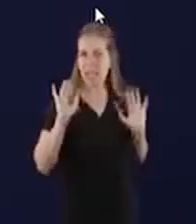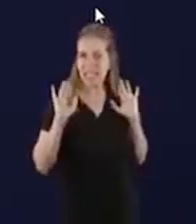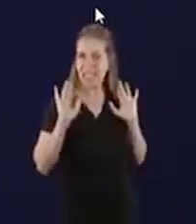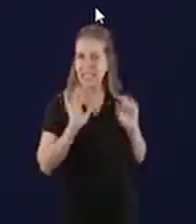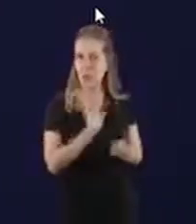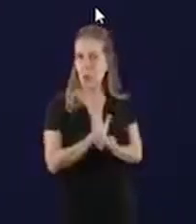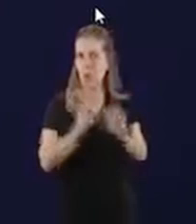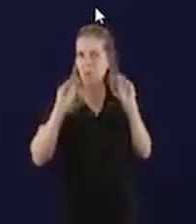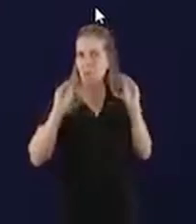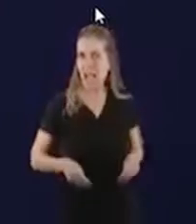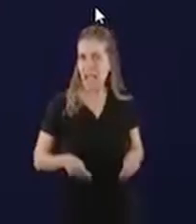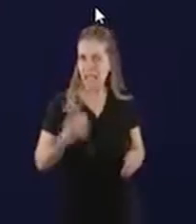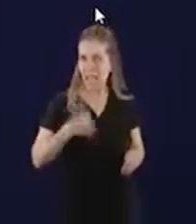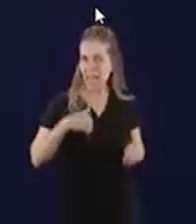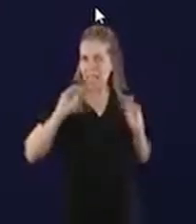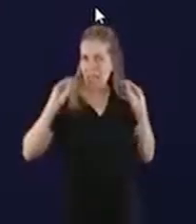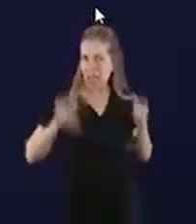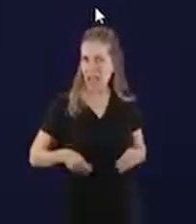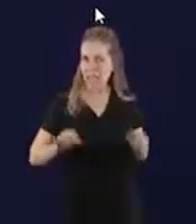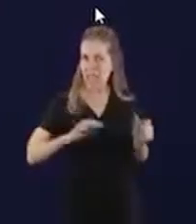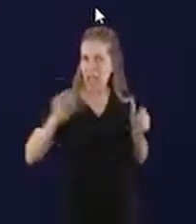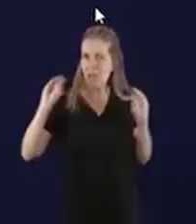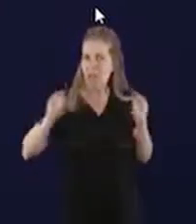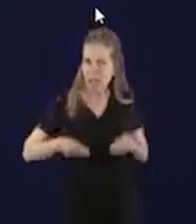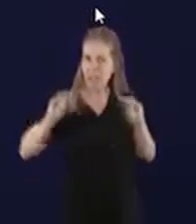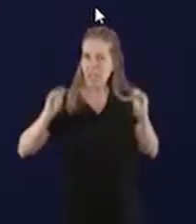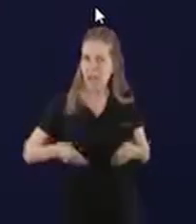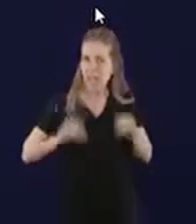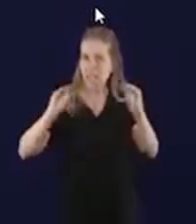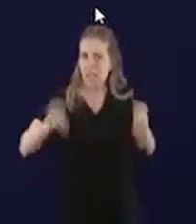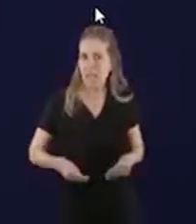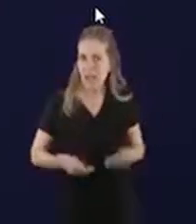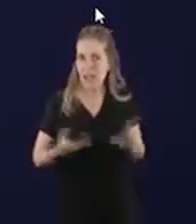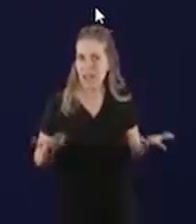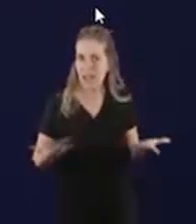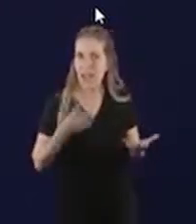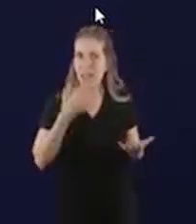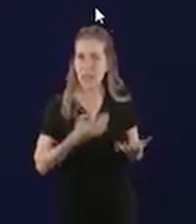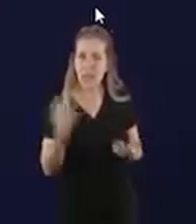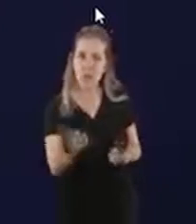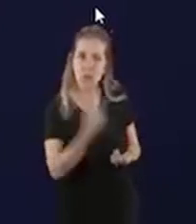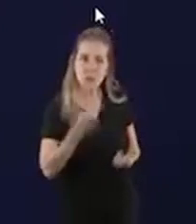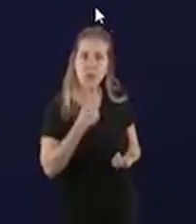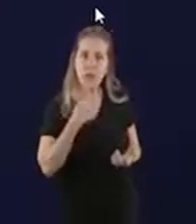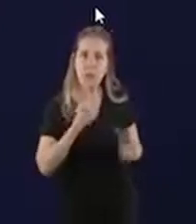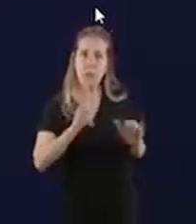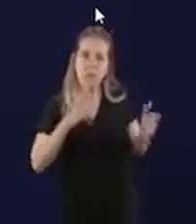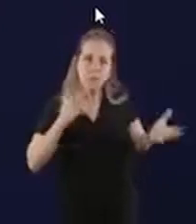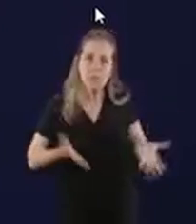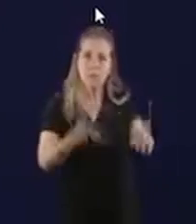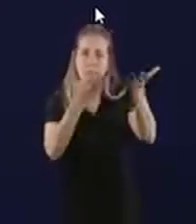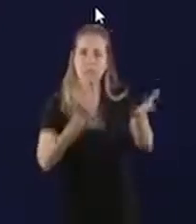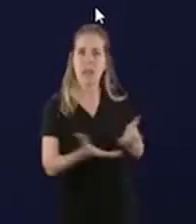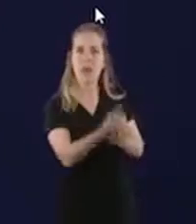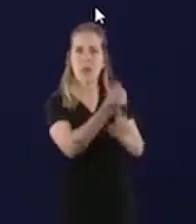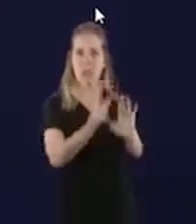Argentina fue perdiendo a través de los de los años o de las décadas y que la verdad es que queremos que queremos recuperar y repito